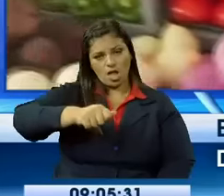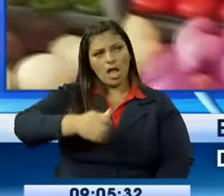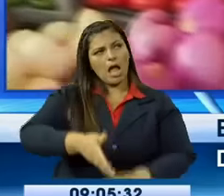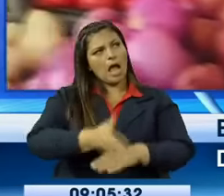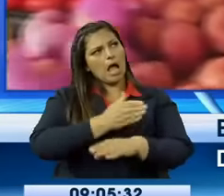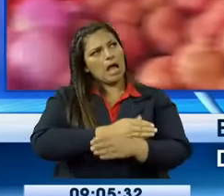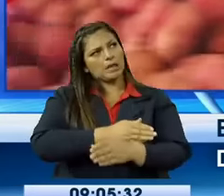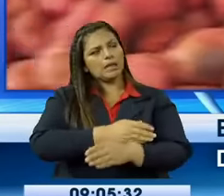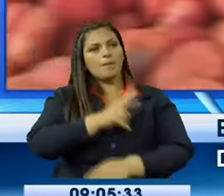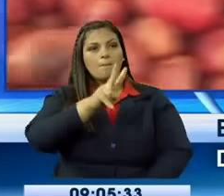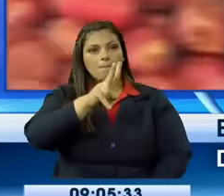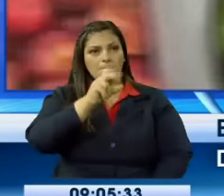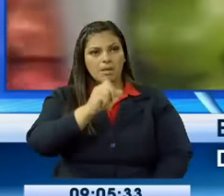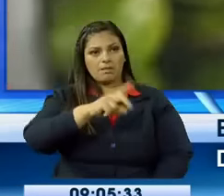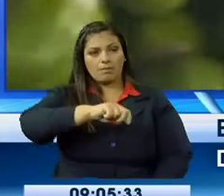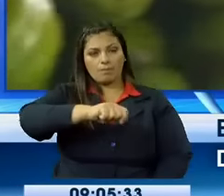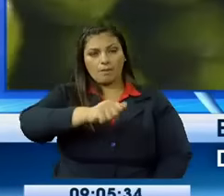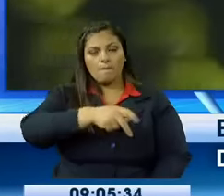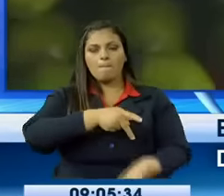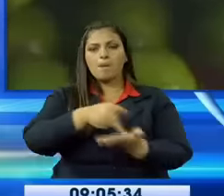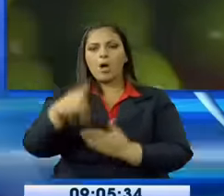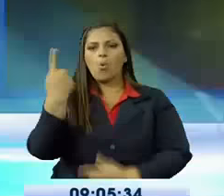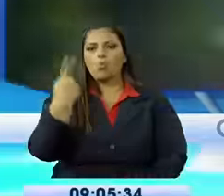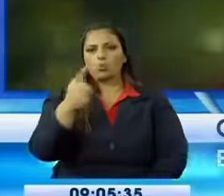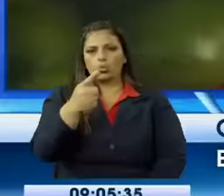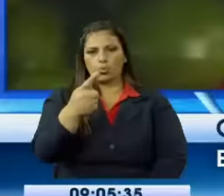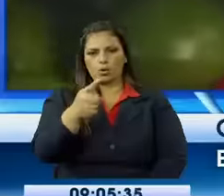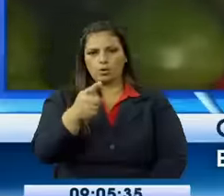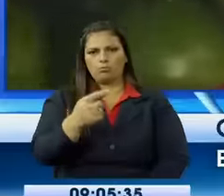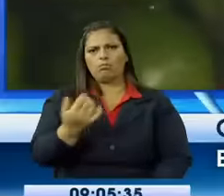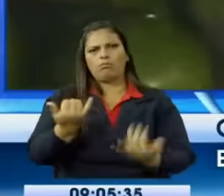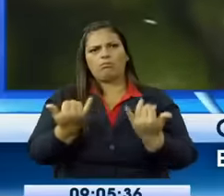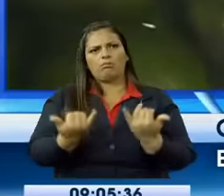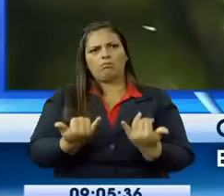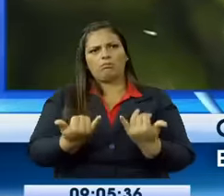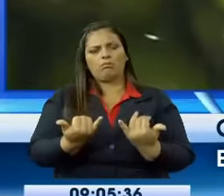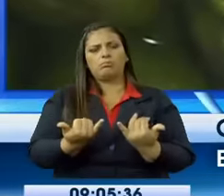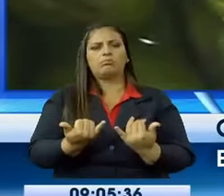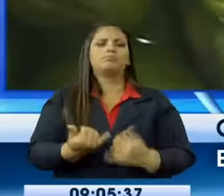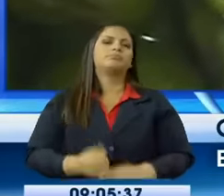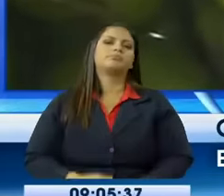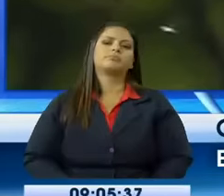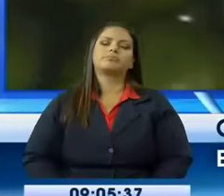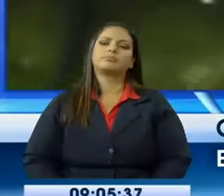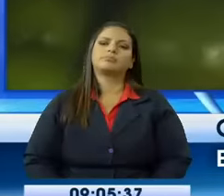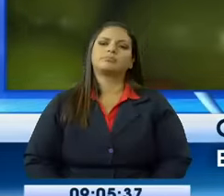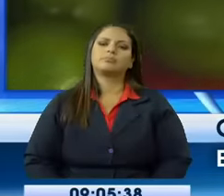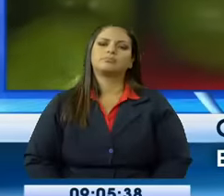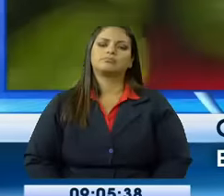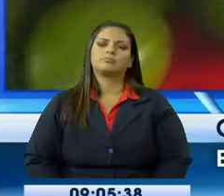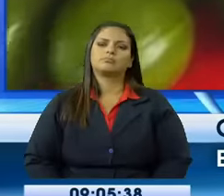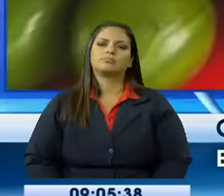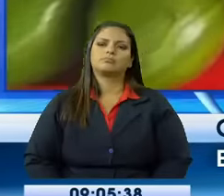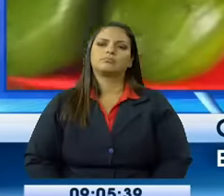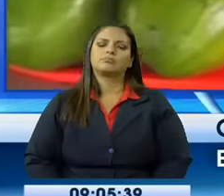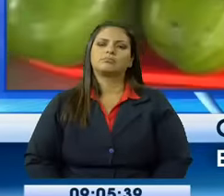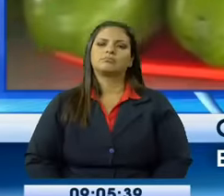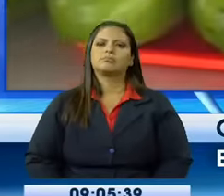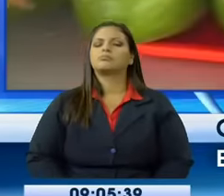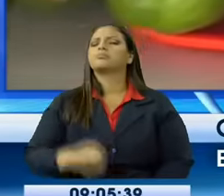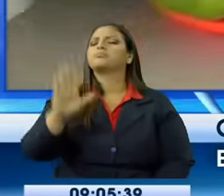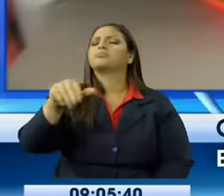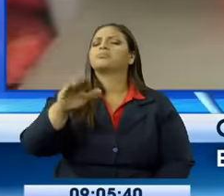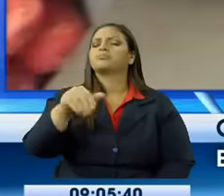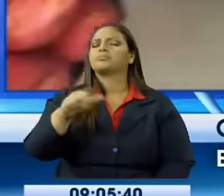¿Cuándo estaban a 25 limones por un dólar? Enrique. Dime, Hugo. Quizás los productos de la sierra un poco se justifica